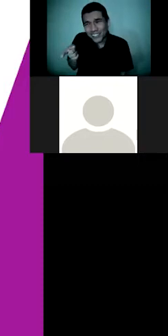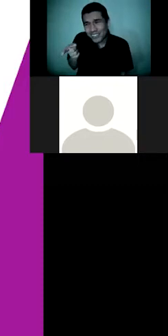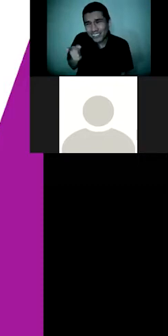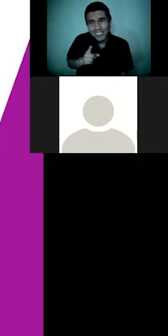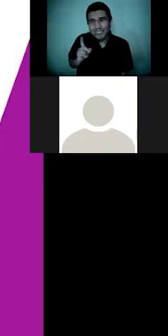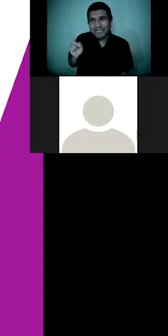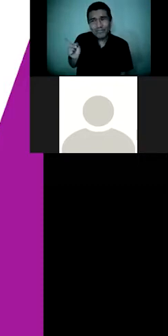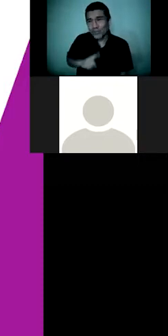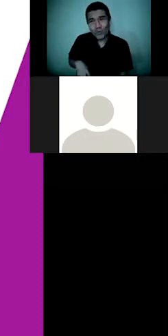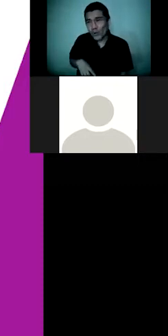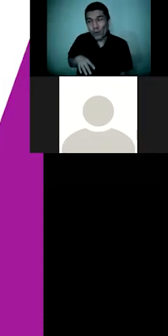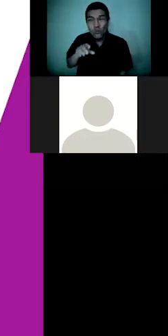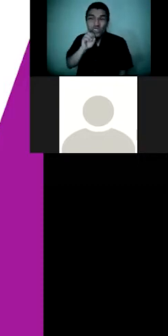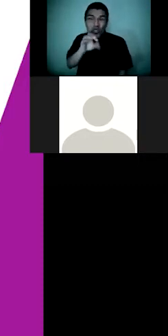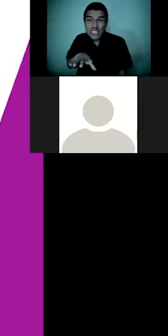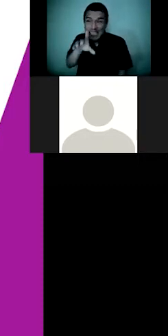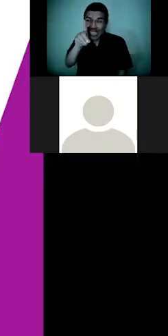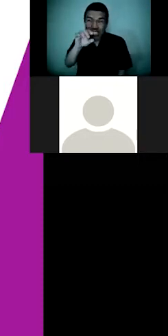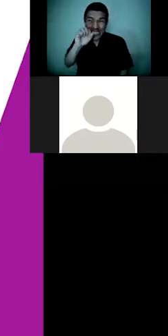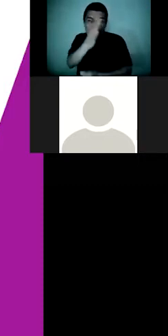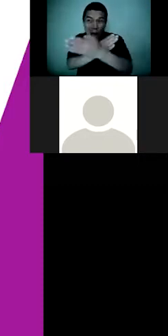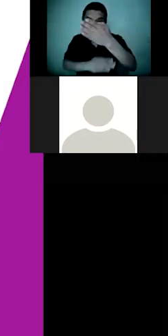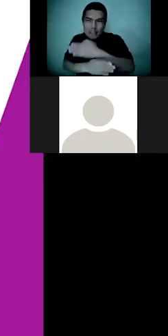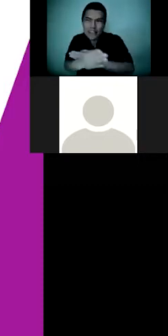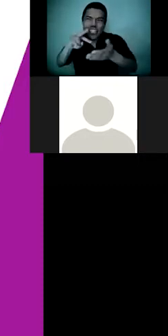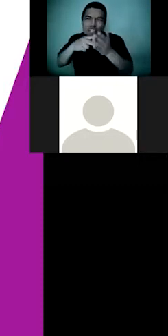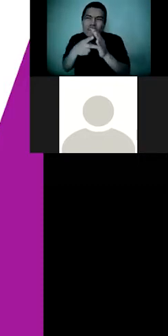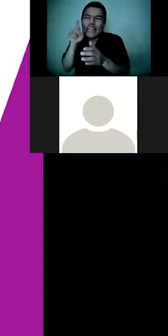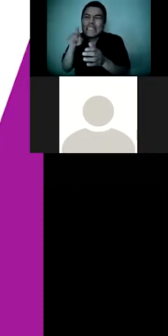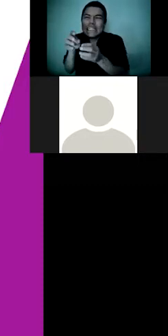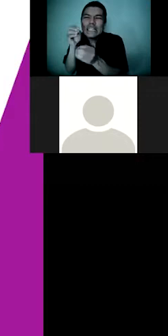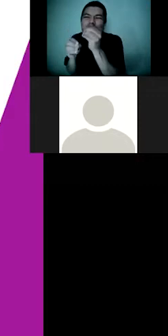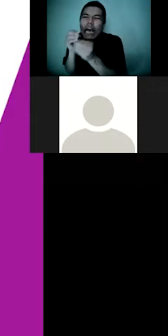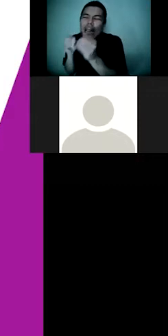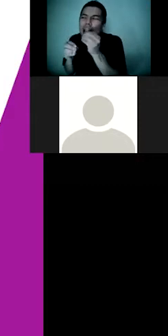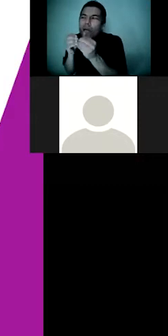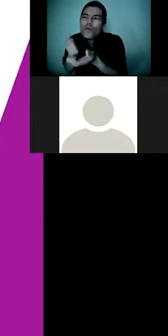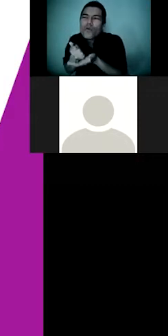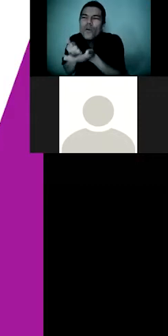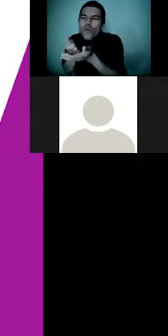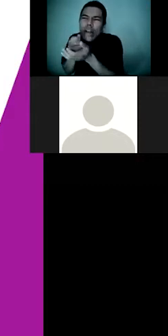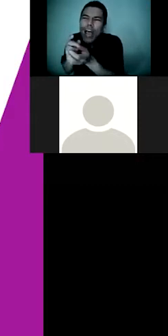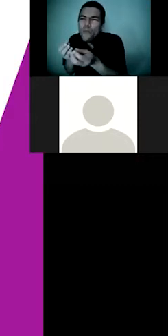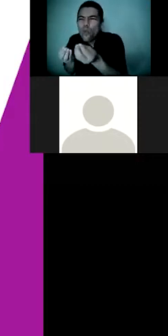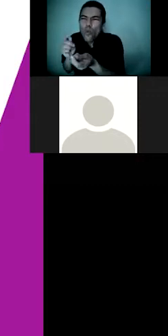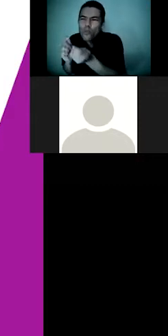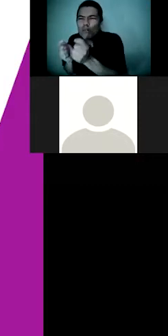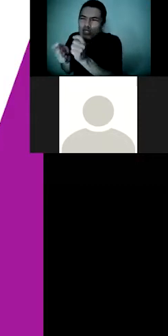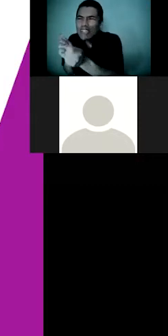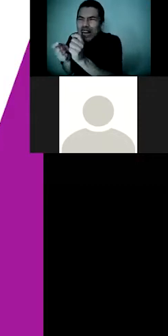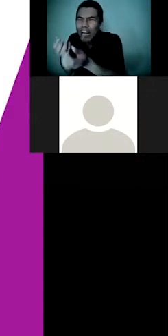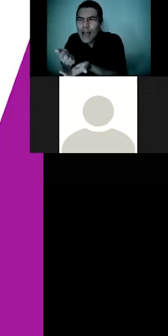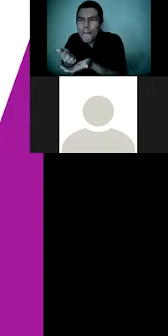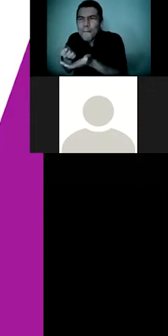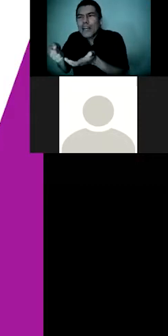ofende, no me gusta eso. No, cuando yo digo discapacidad, significa que hay que ir